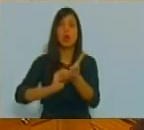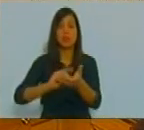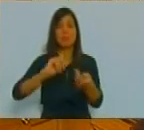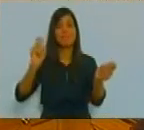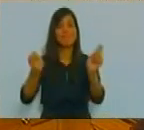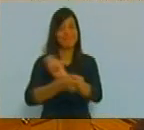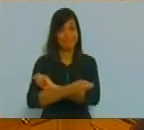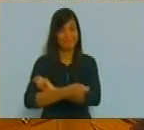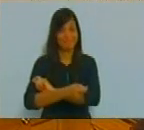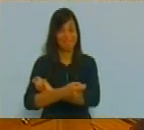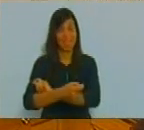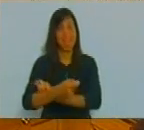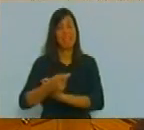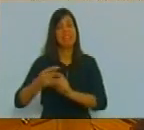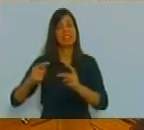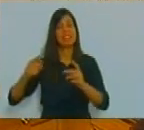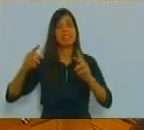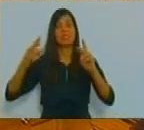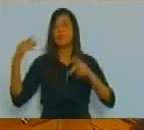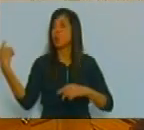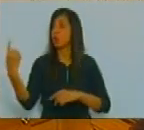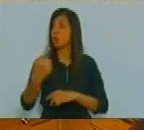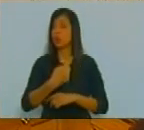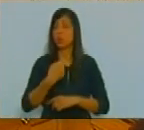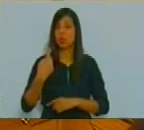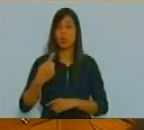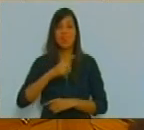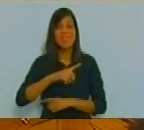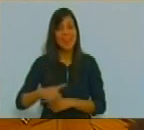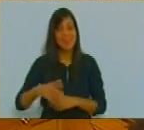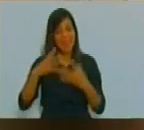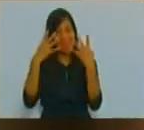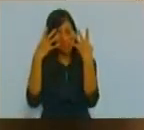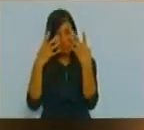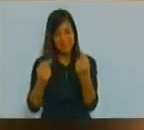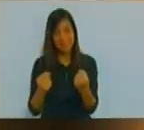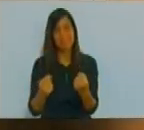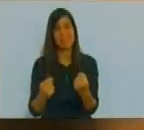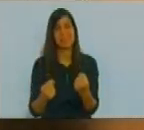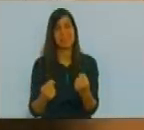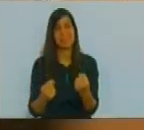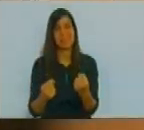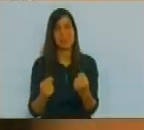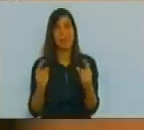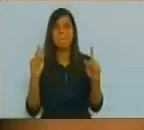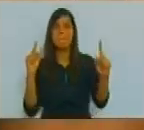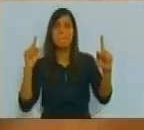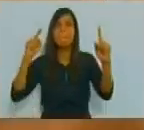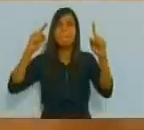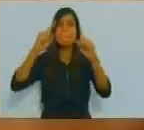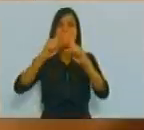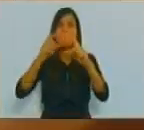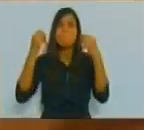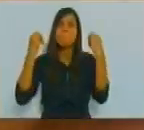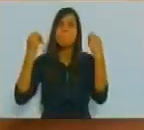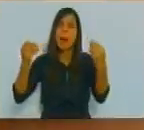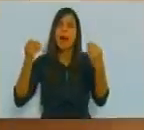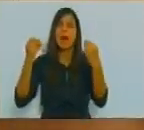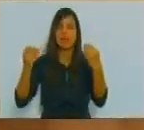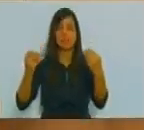fundamental que nosotros entendamos que el espíritu propósito y razón